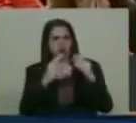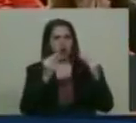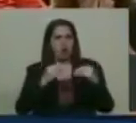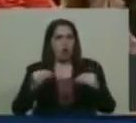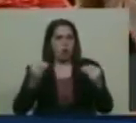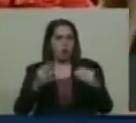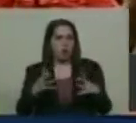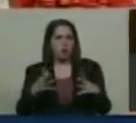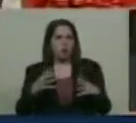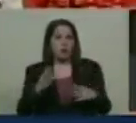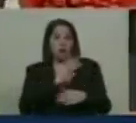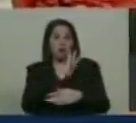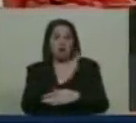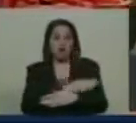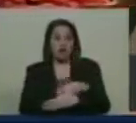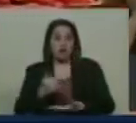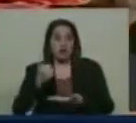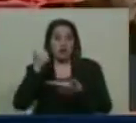CLAP?